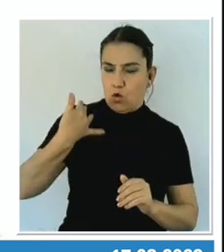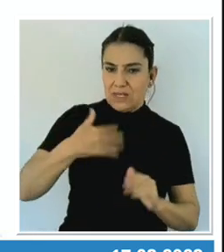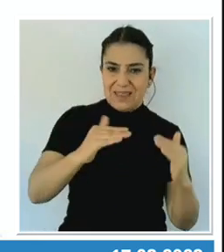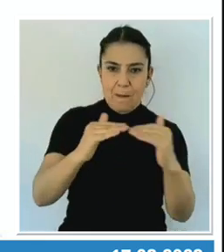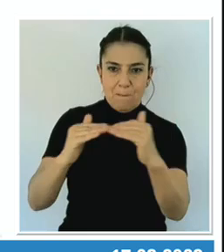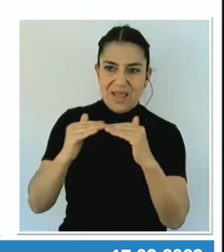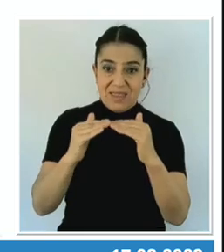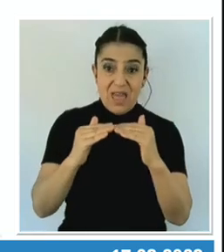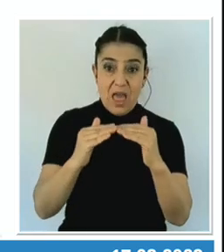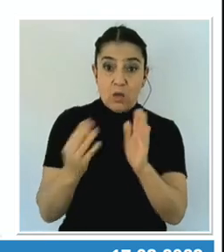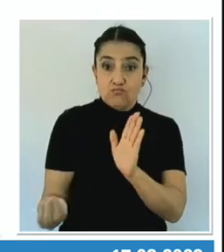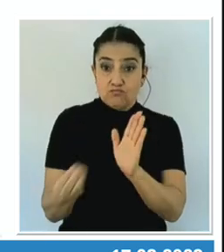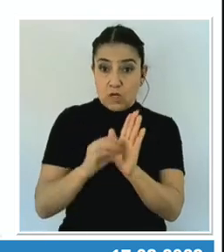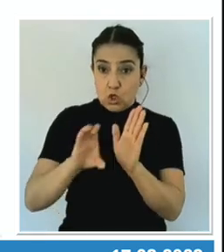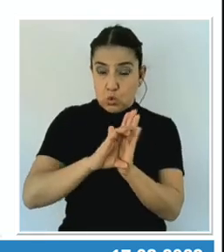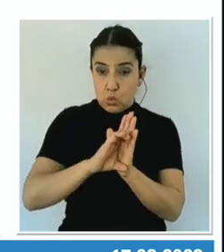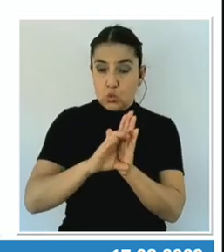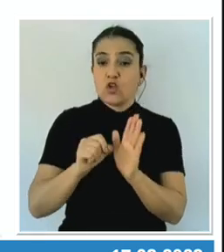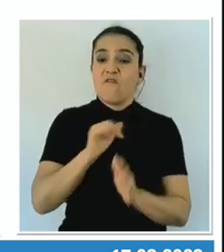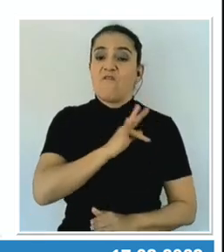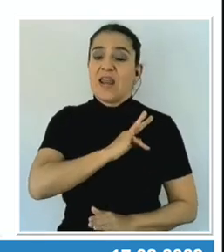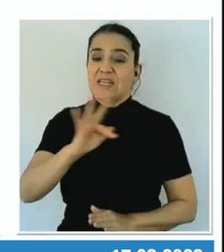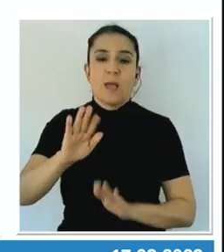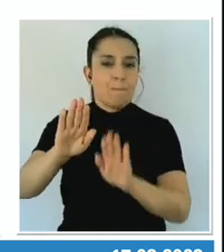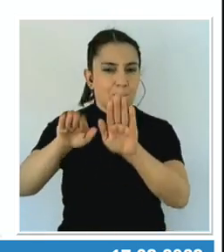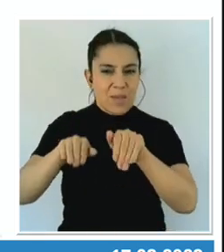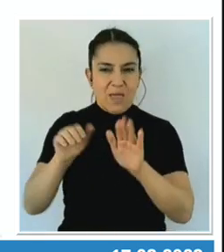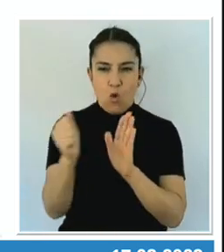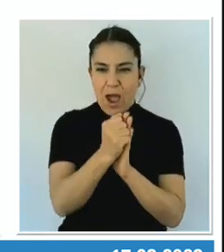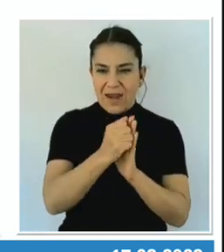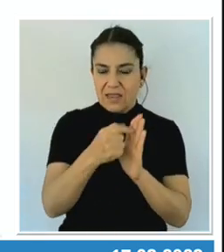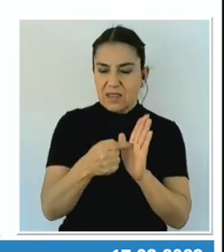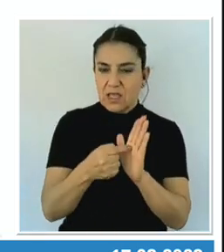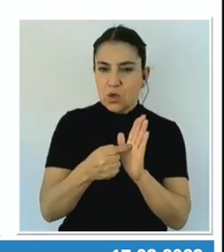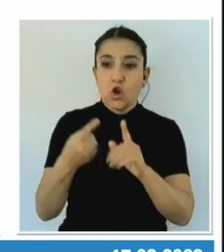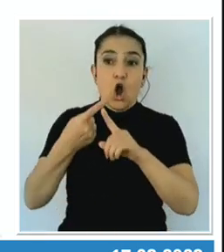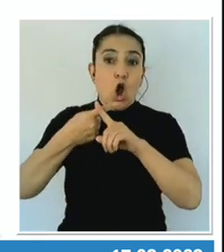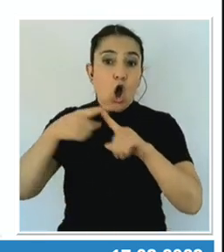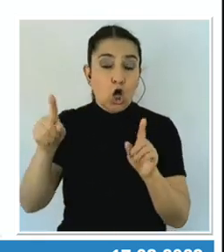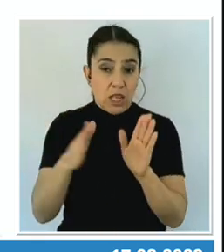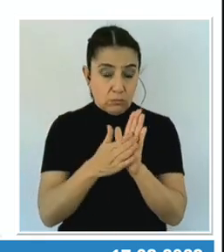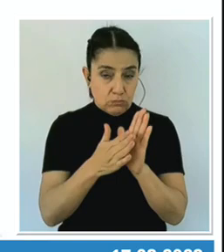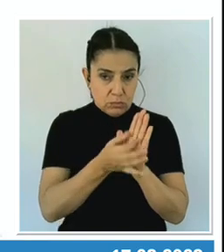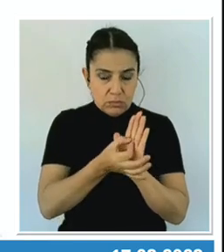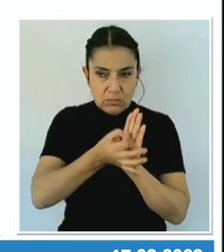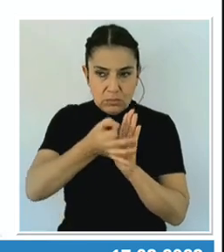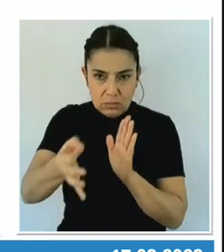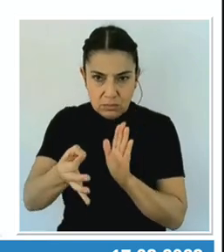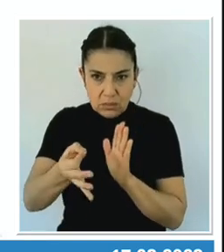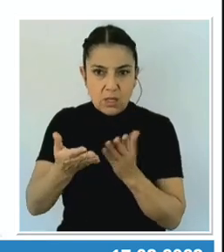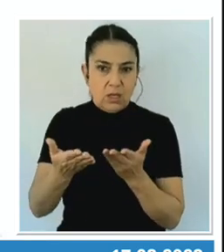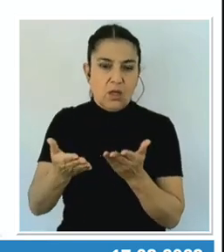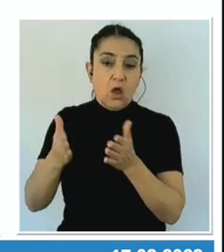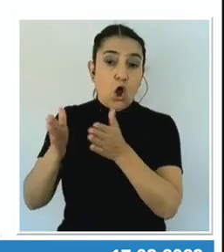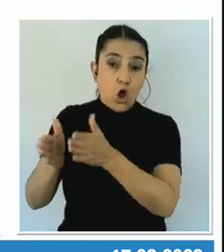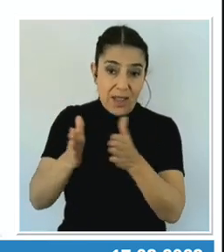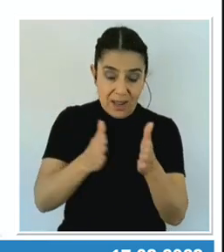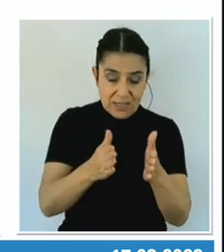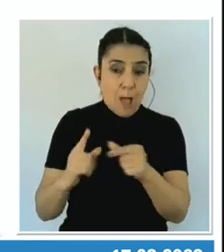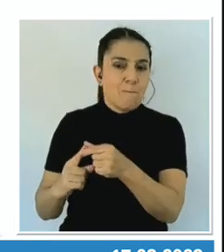aparece en el mismo artículo donde se hacen otras declaraciones que organizan, es decir, que son